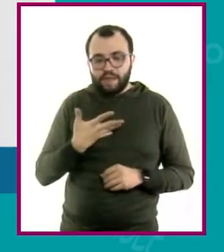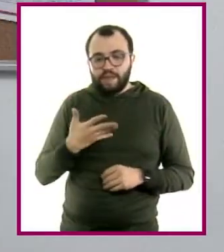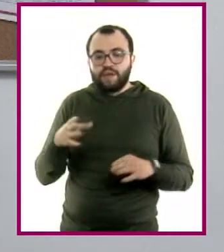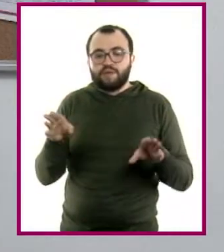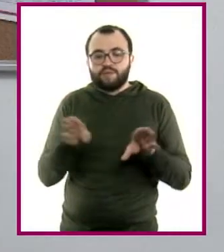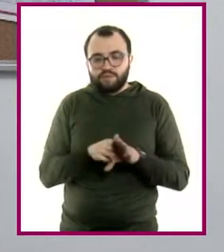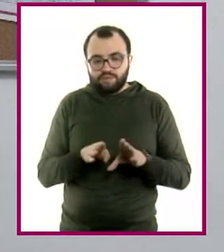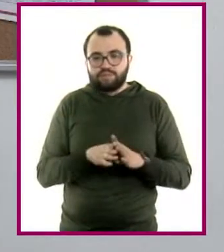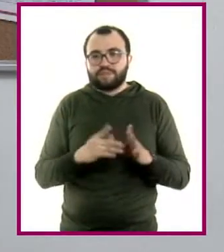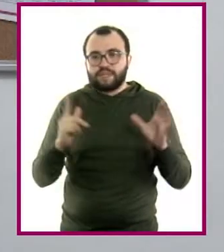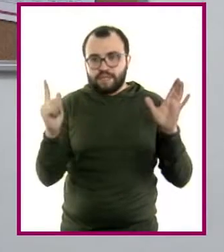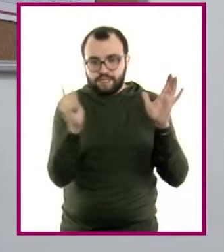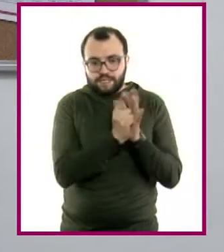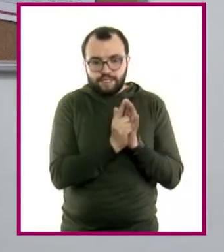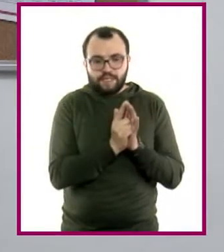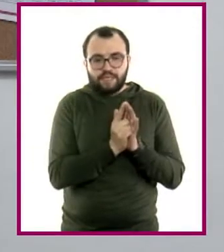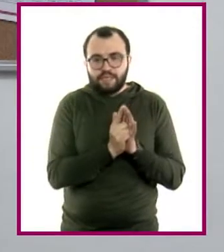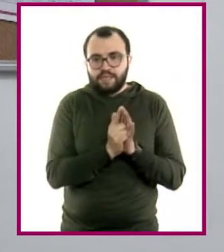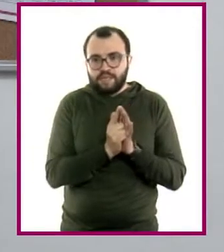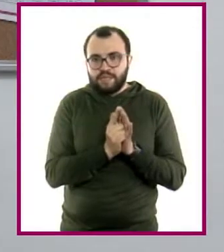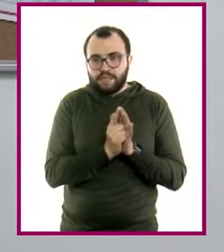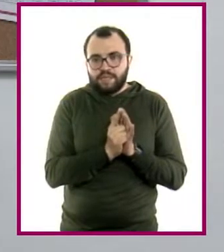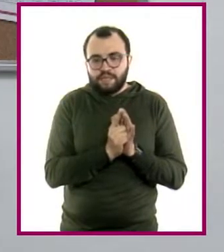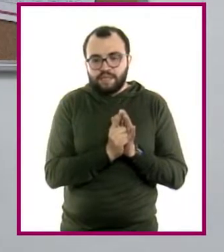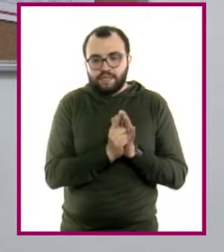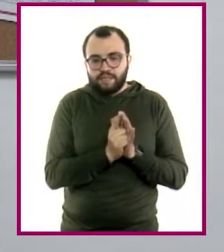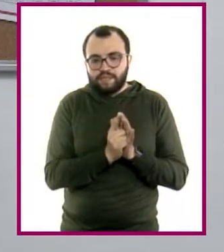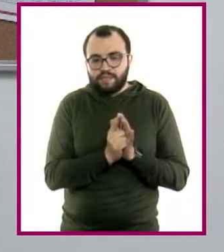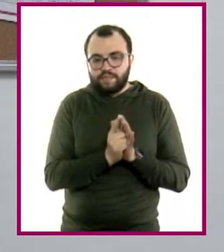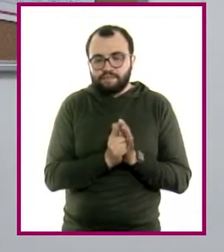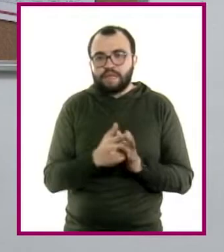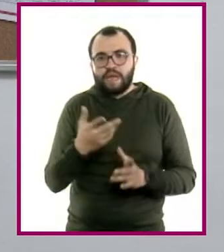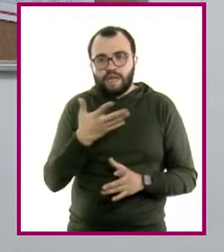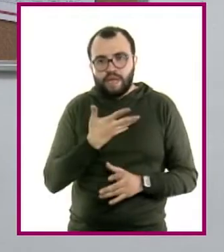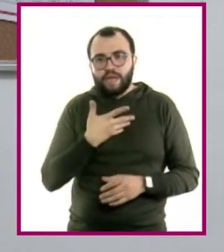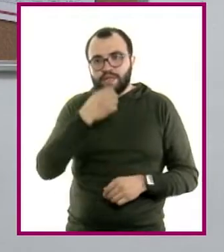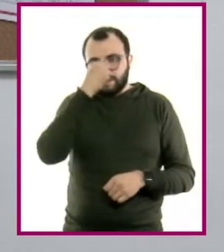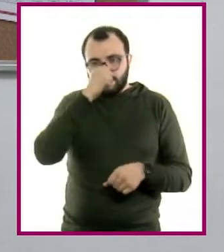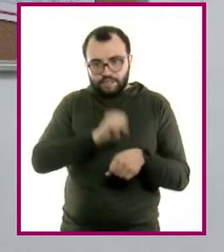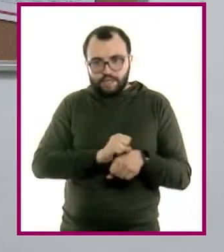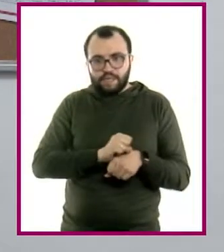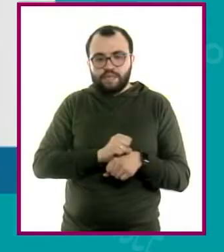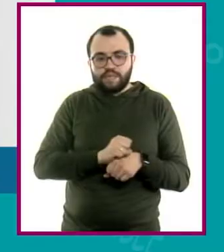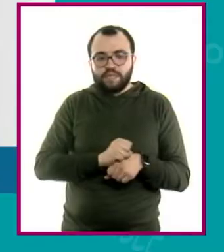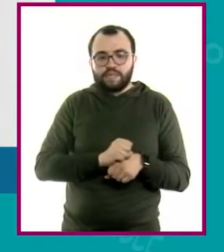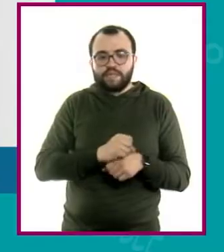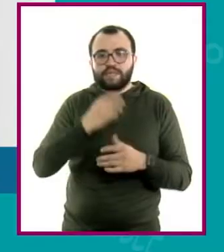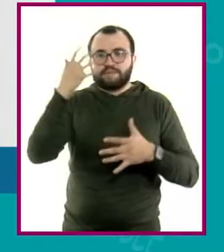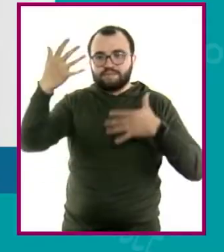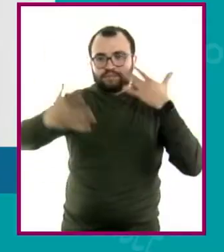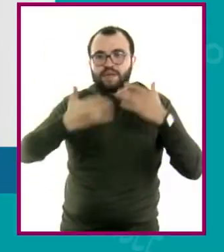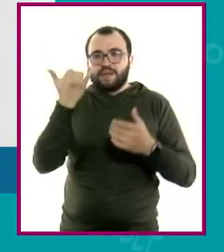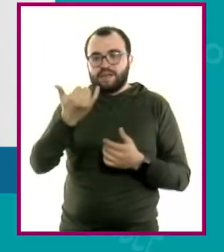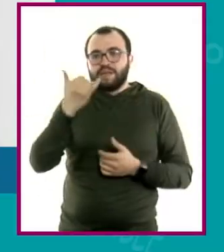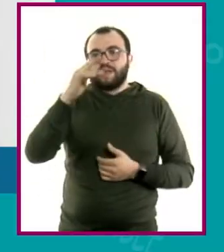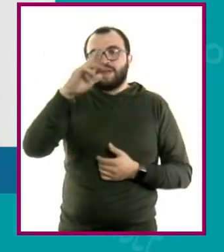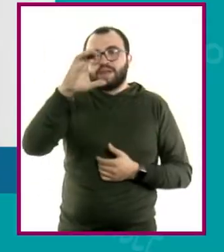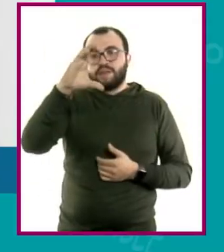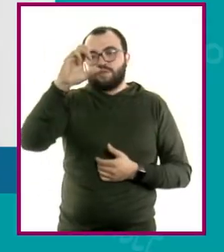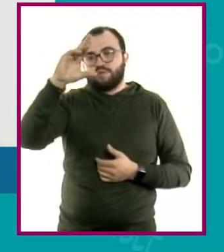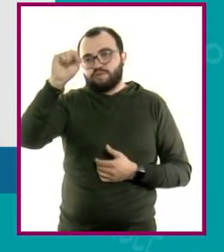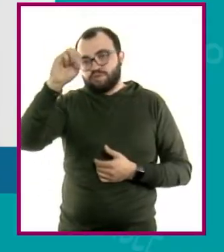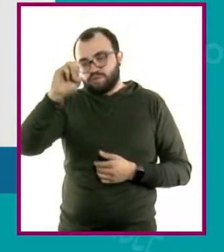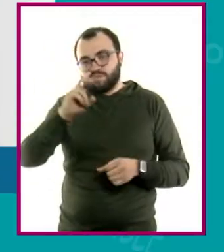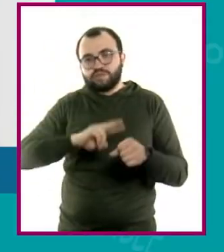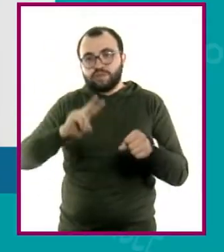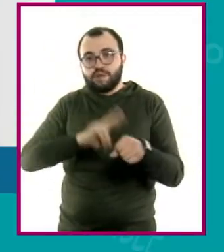robusta legislación en materia de medio ambiente. Contamos con la Secretaría de Medio Ambiente y Recursos Naturales, que es básicamente la que